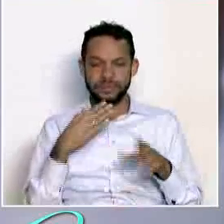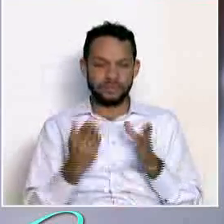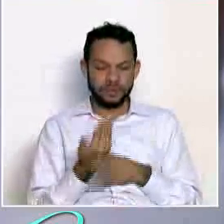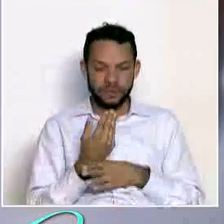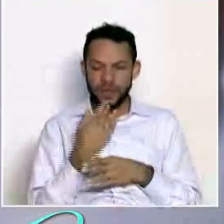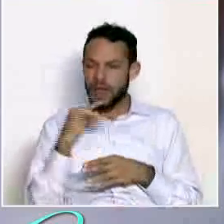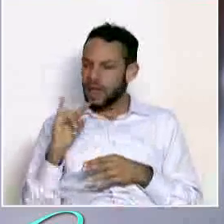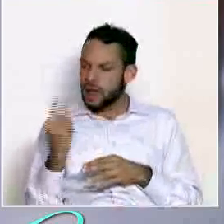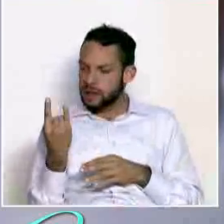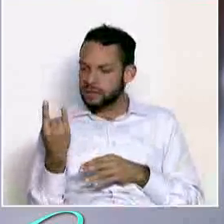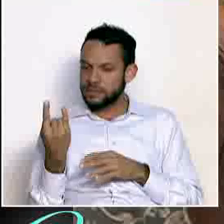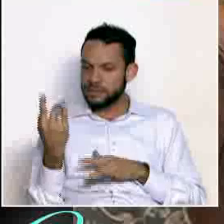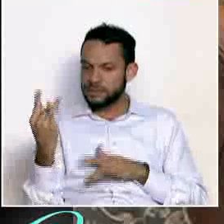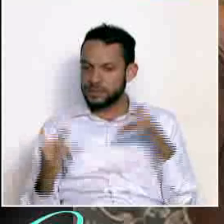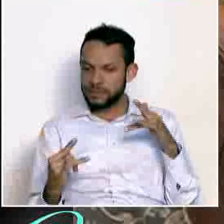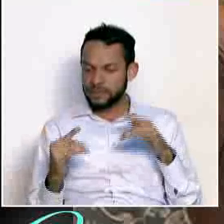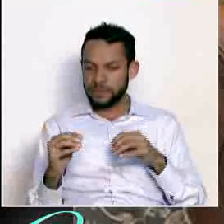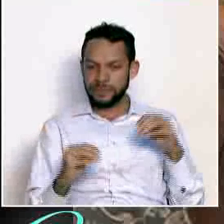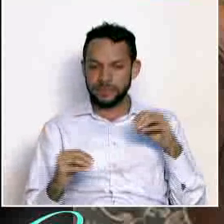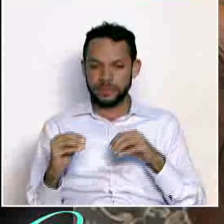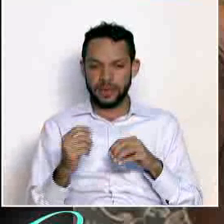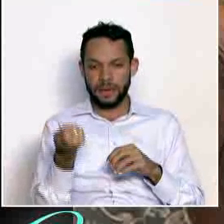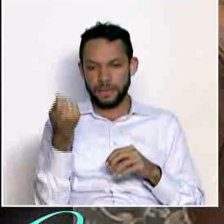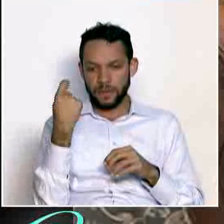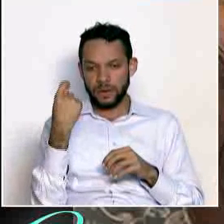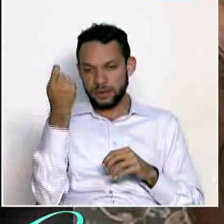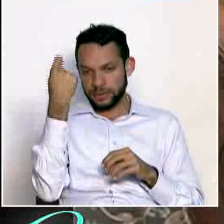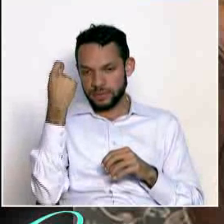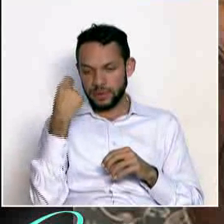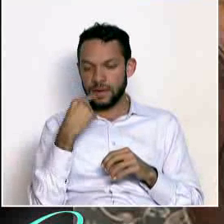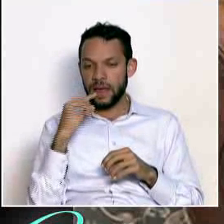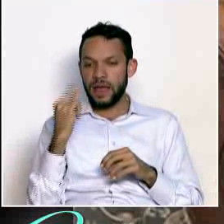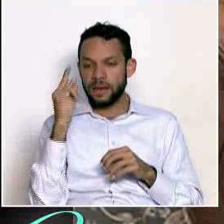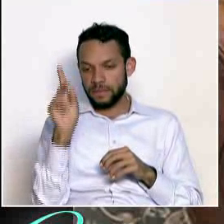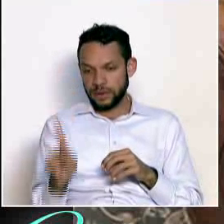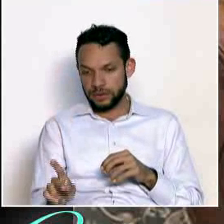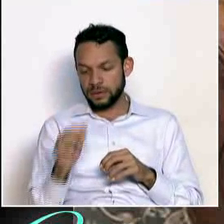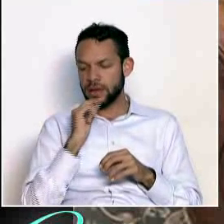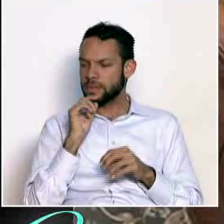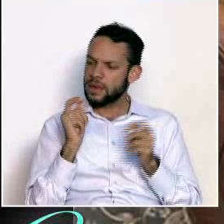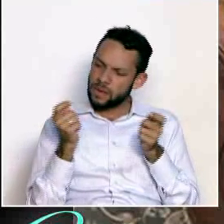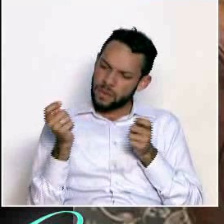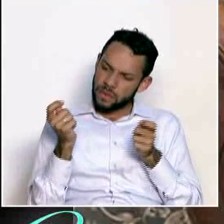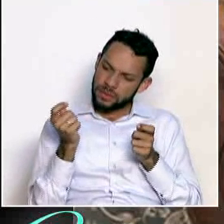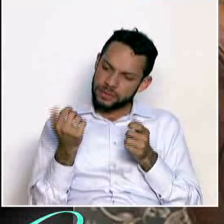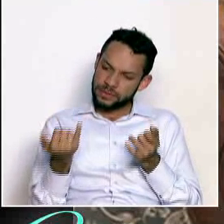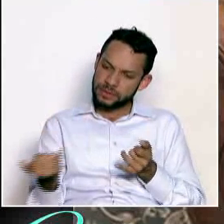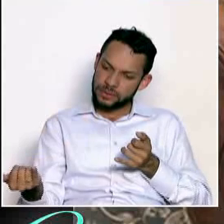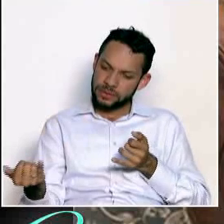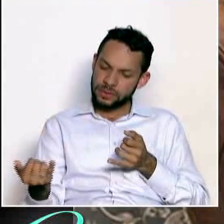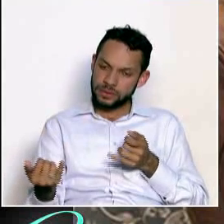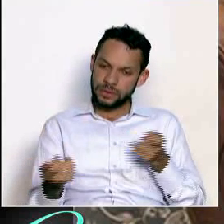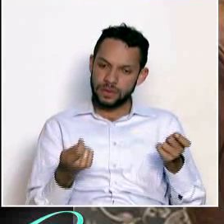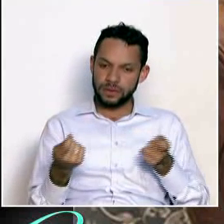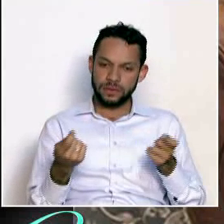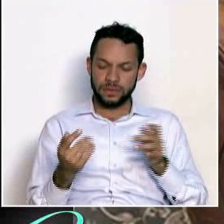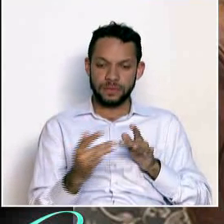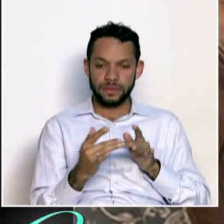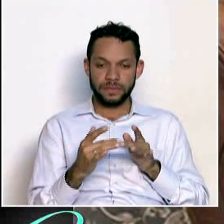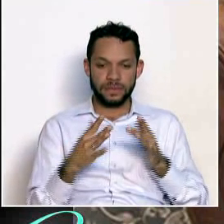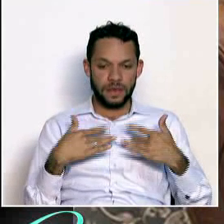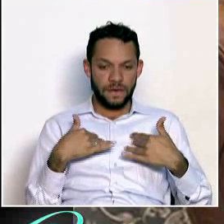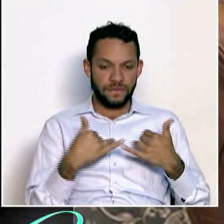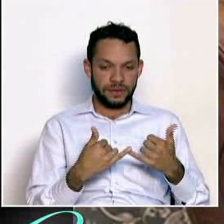instalar técnicamente una especie de microchip que facilite que la persona pueda ser más